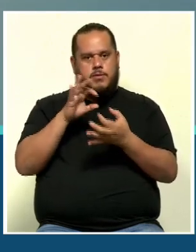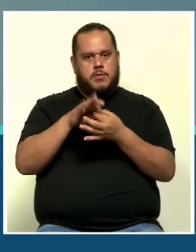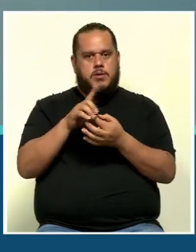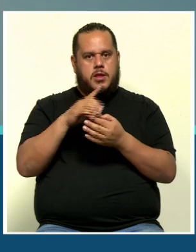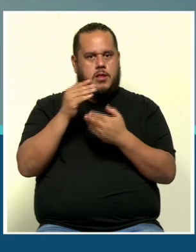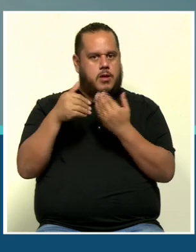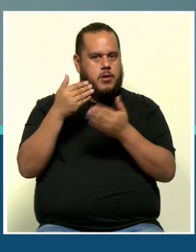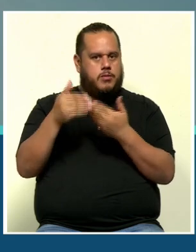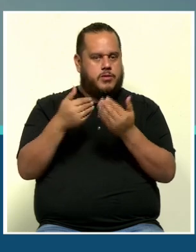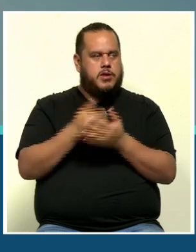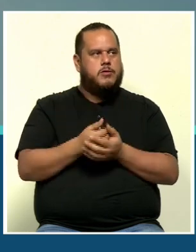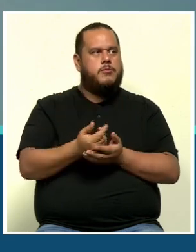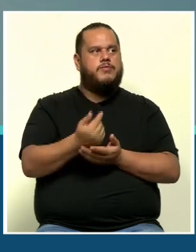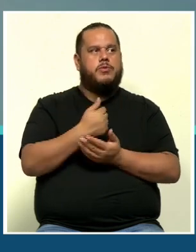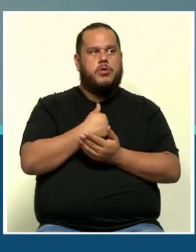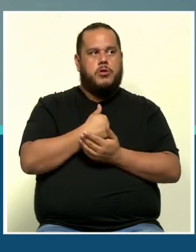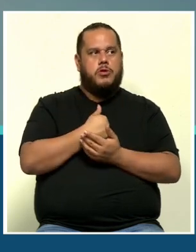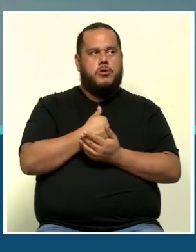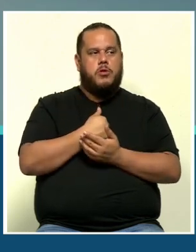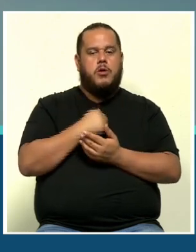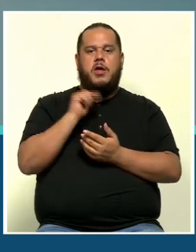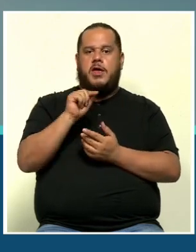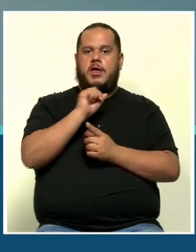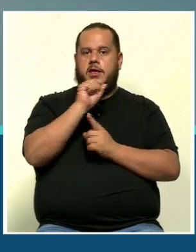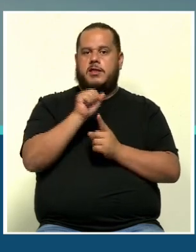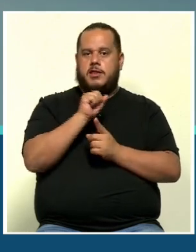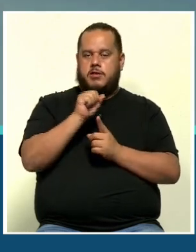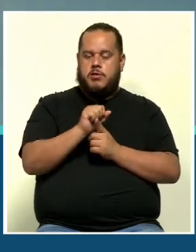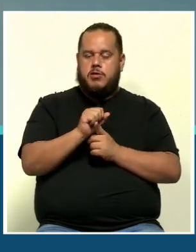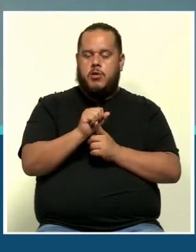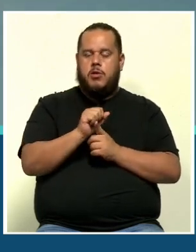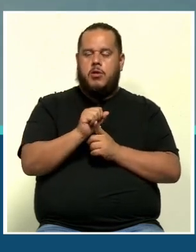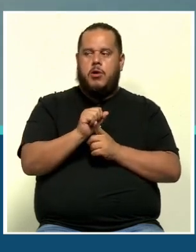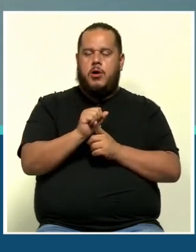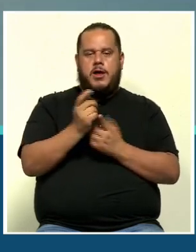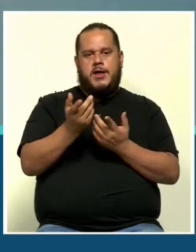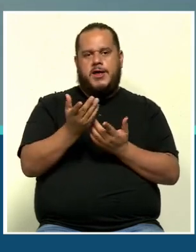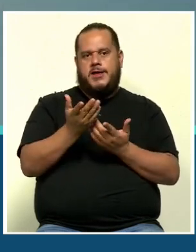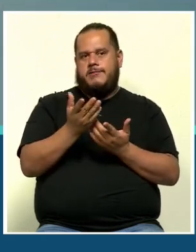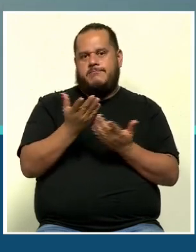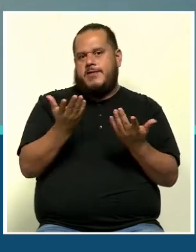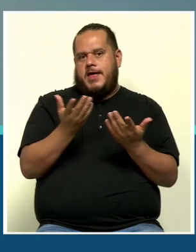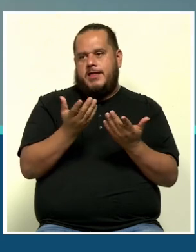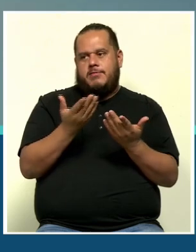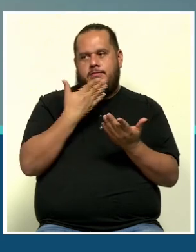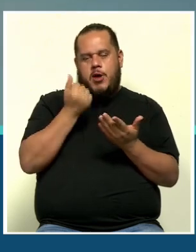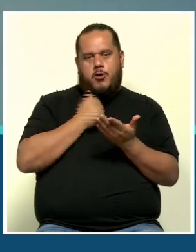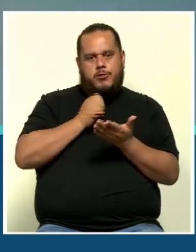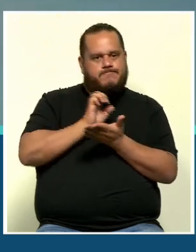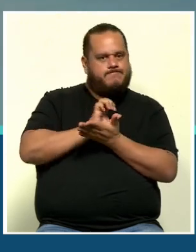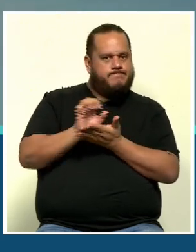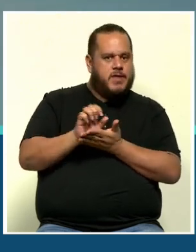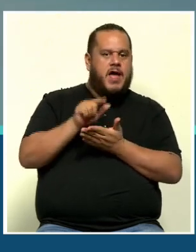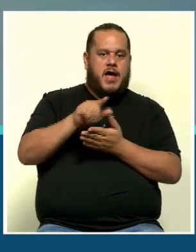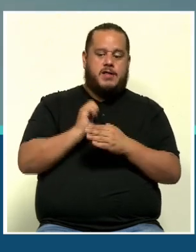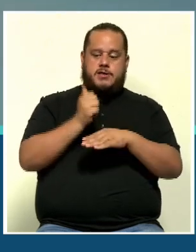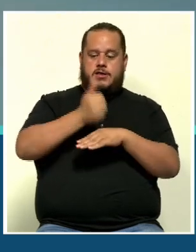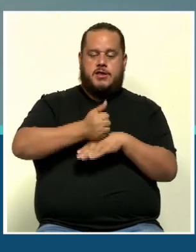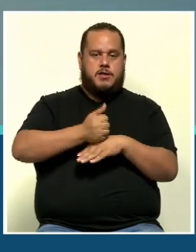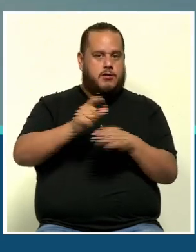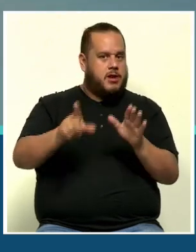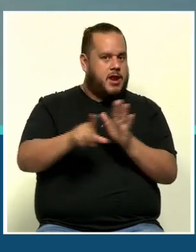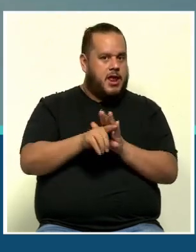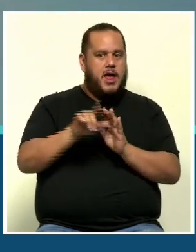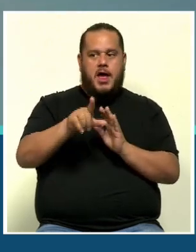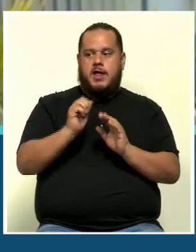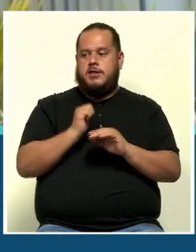proceso. Yo, en estos casos, lo que corresponde es inhibirse. Así está establecido una ley, así está